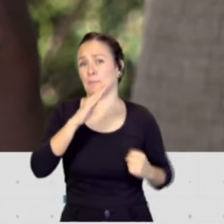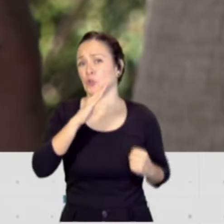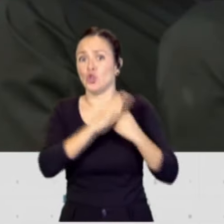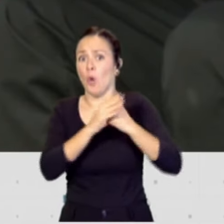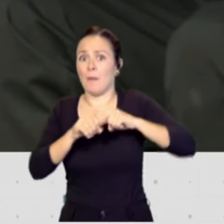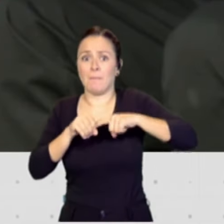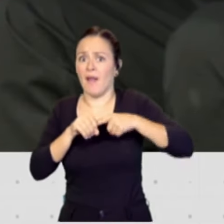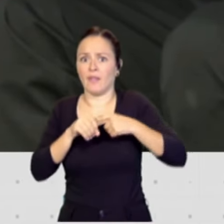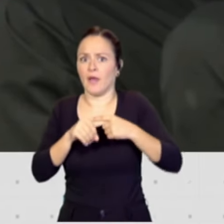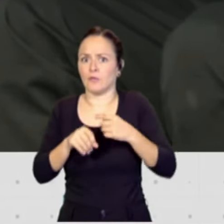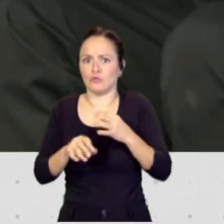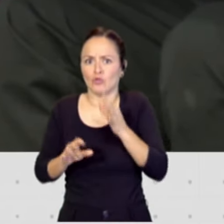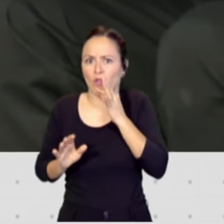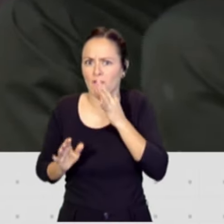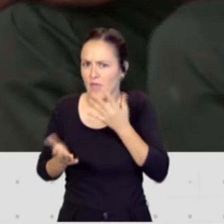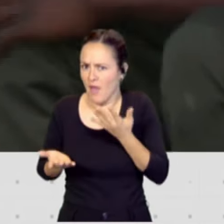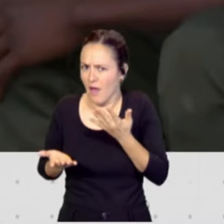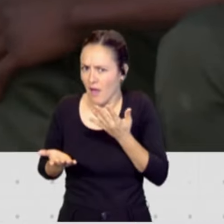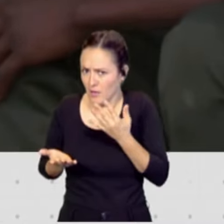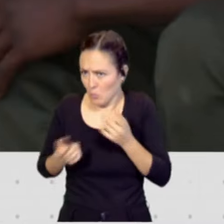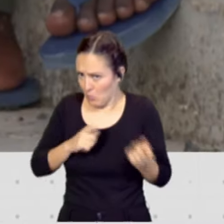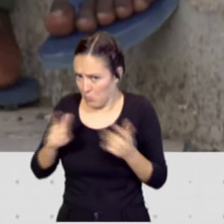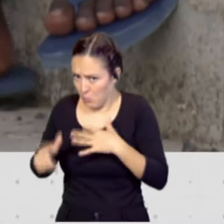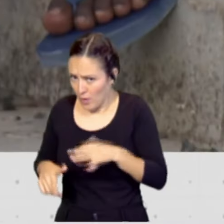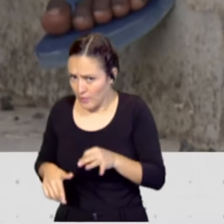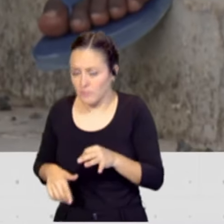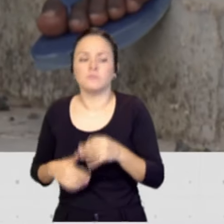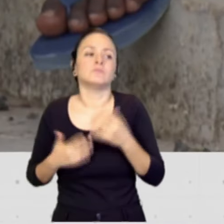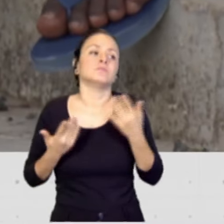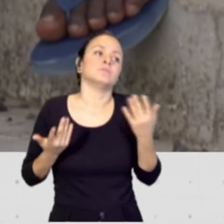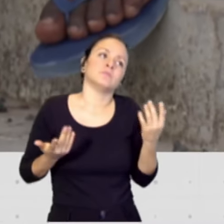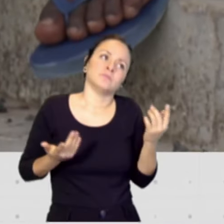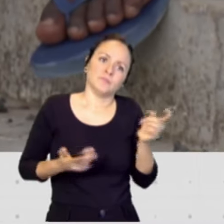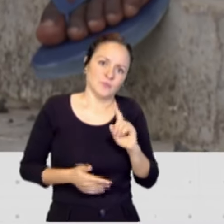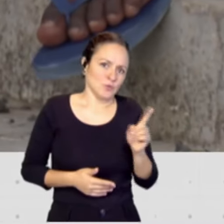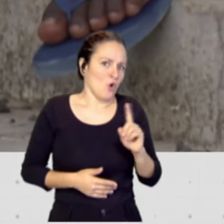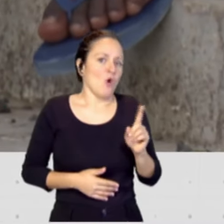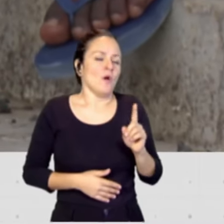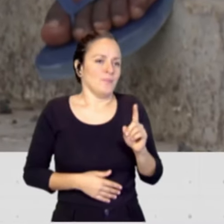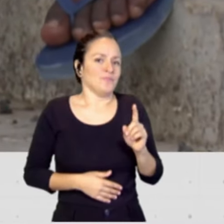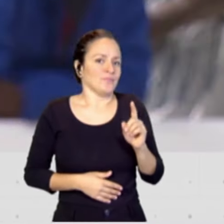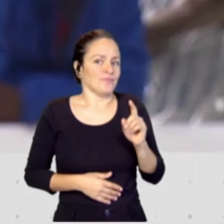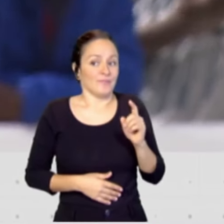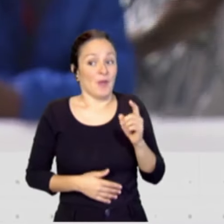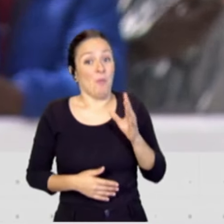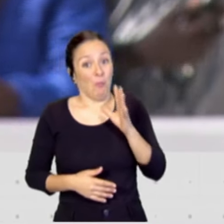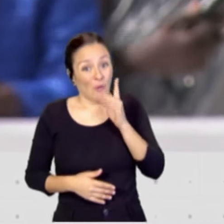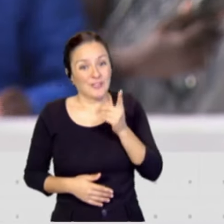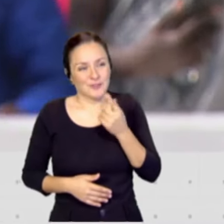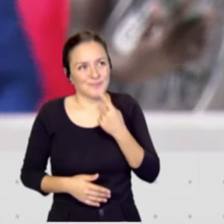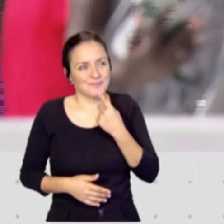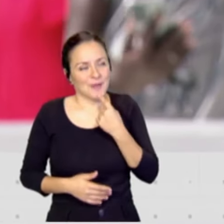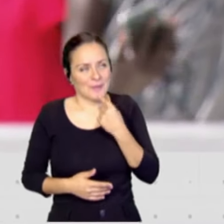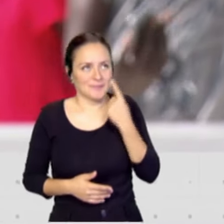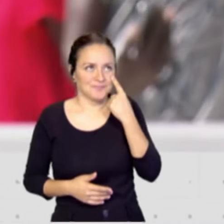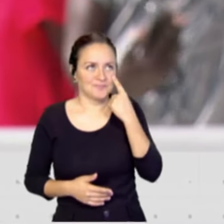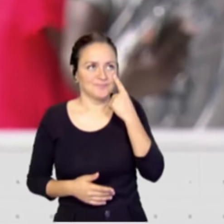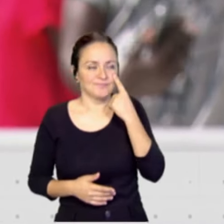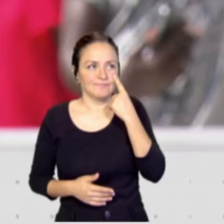de nuestra capacidad acogida eh No la idea es que eh sea a partir Por eso te digo que ahí